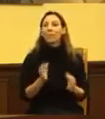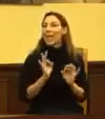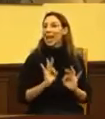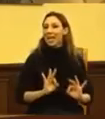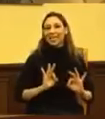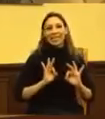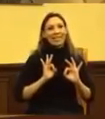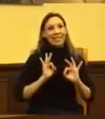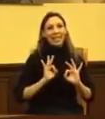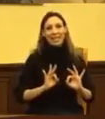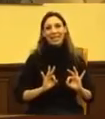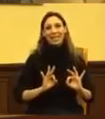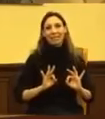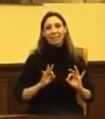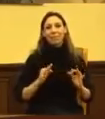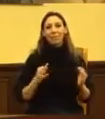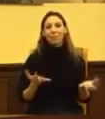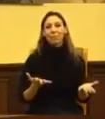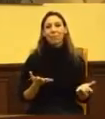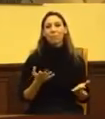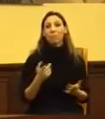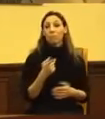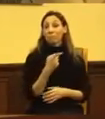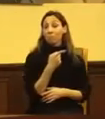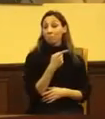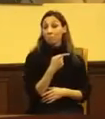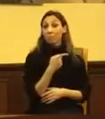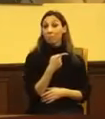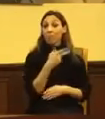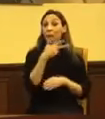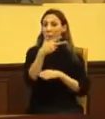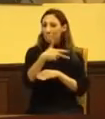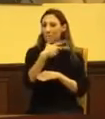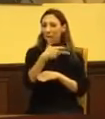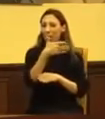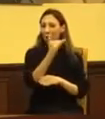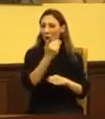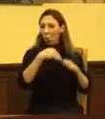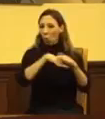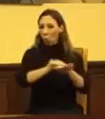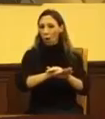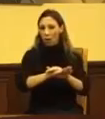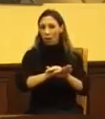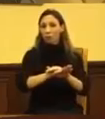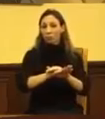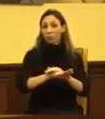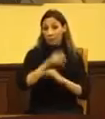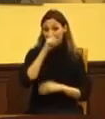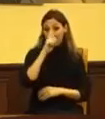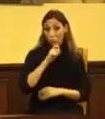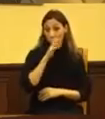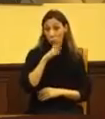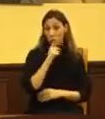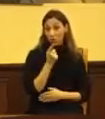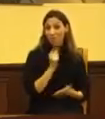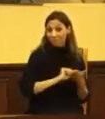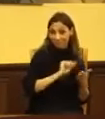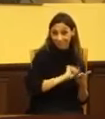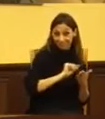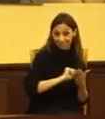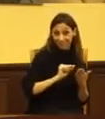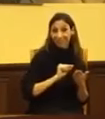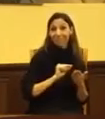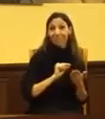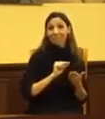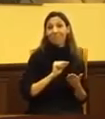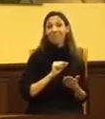así. Mire, de esto está grabado. Se lo voy a recordar con la grabación en la mano, porque es que he tomado nota literalmente.